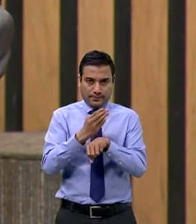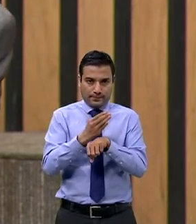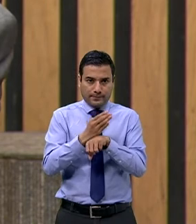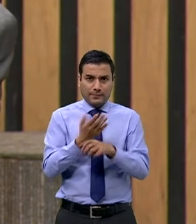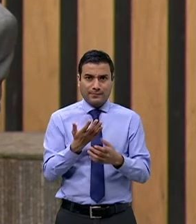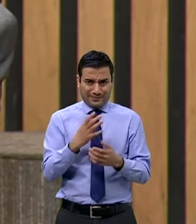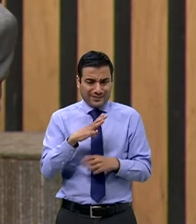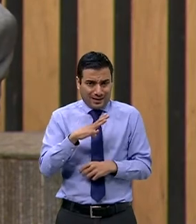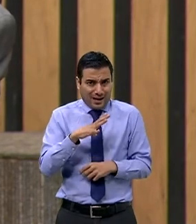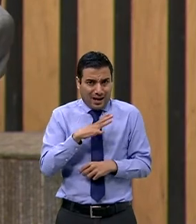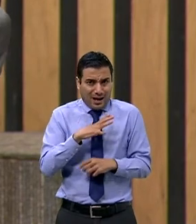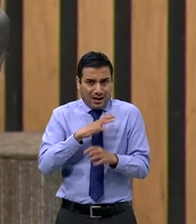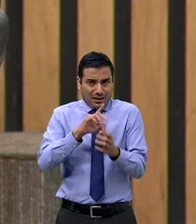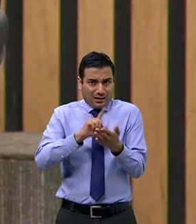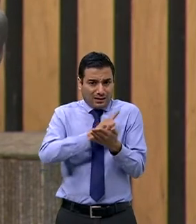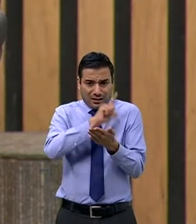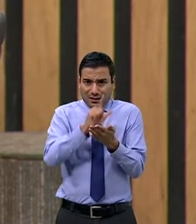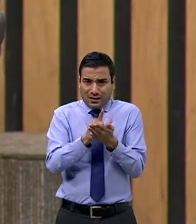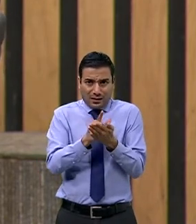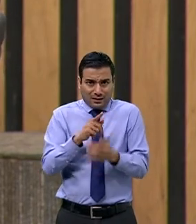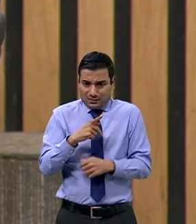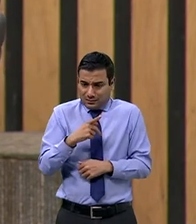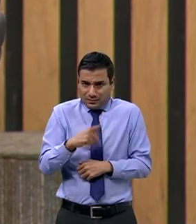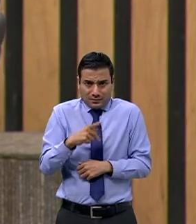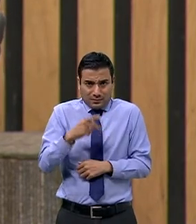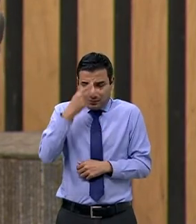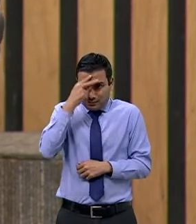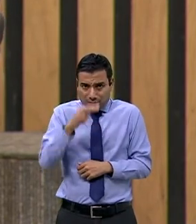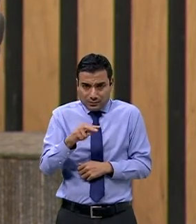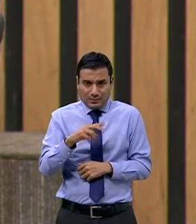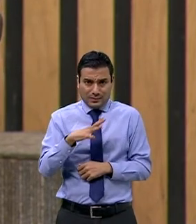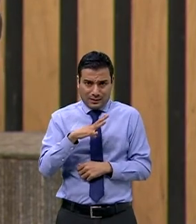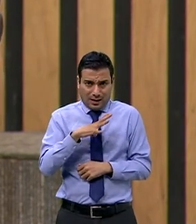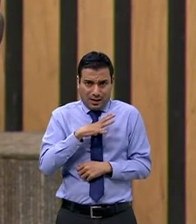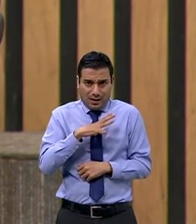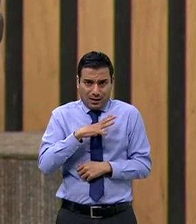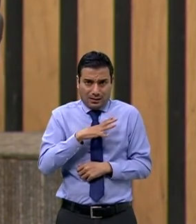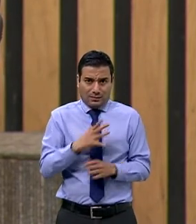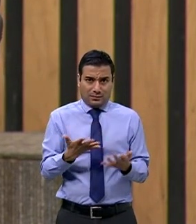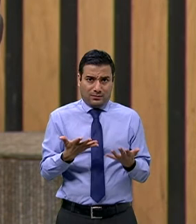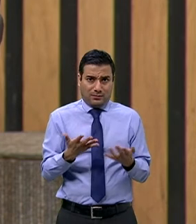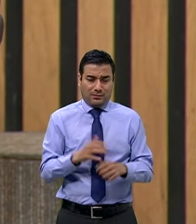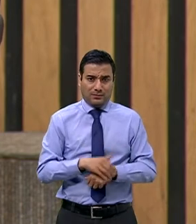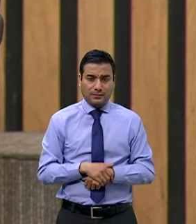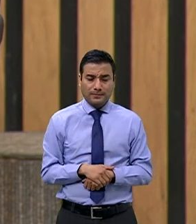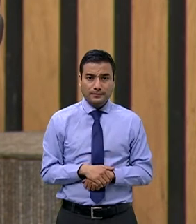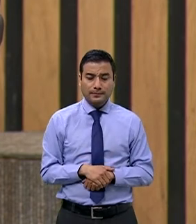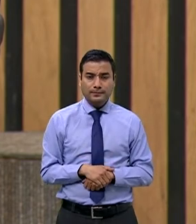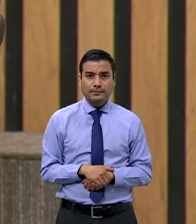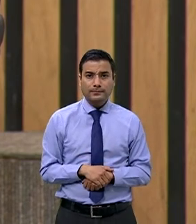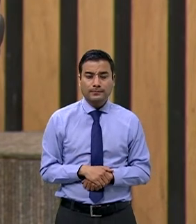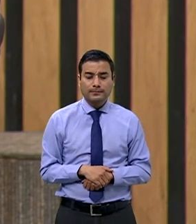establecidos en nuestro sistema de gobierno mexicano